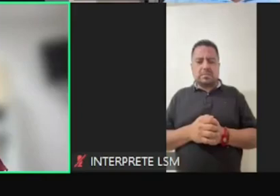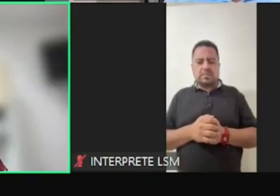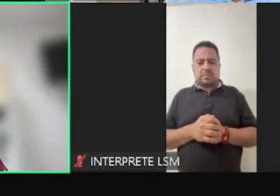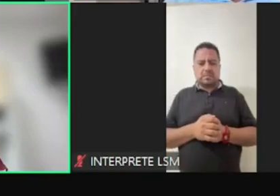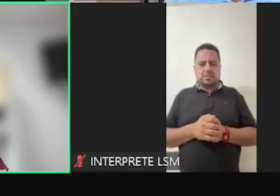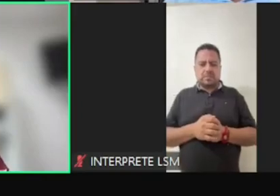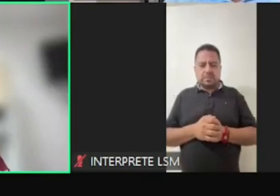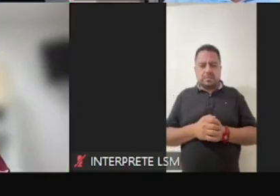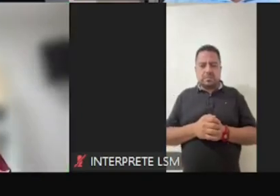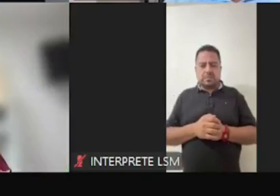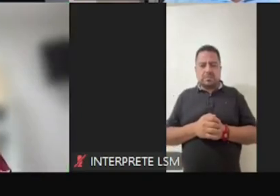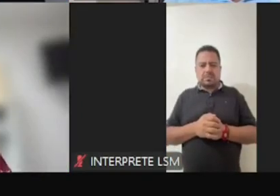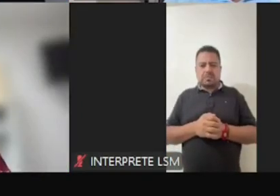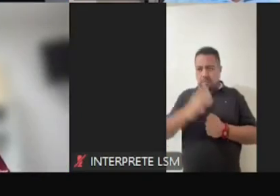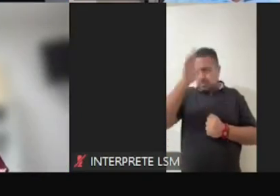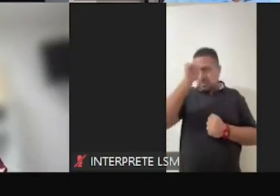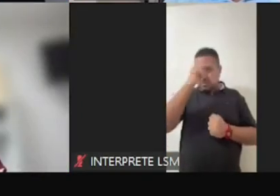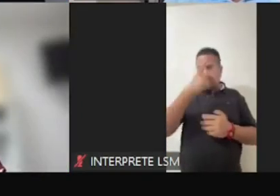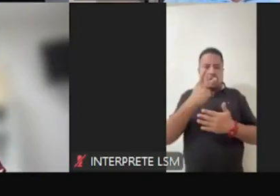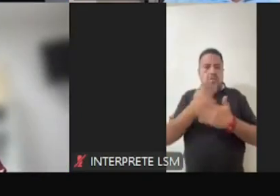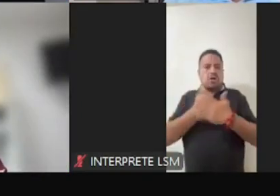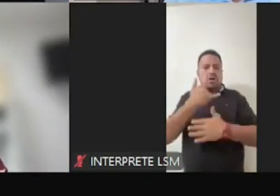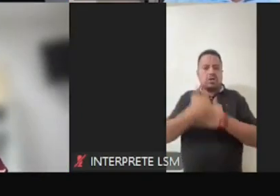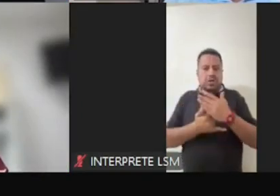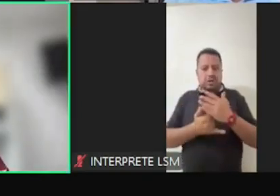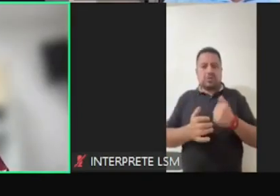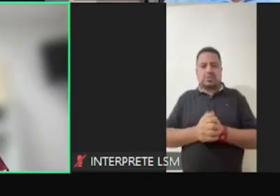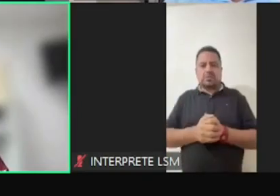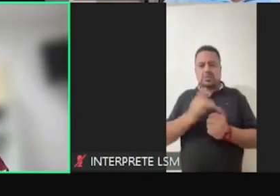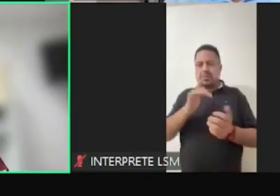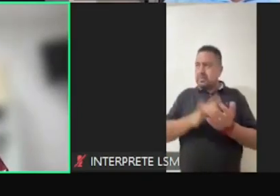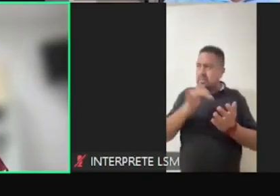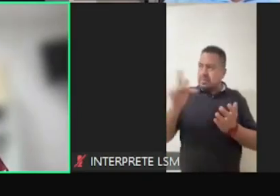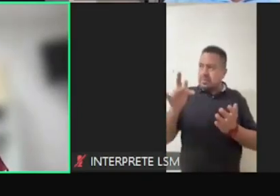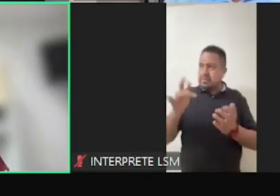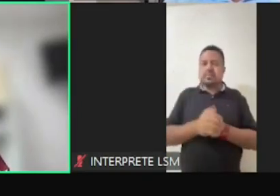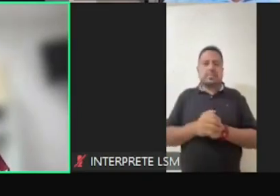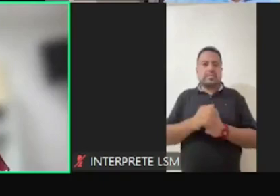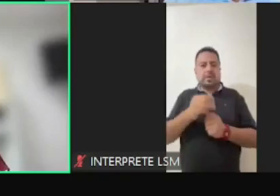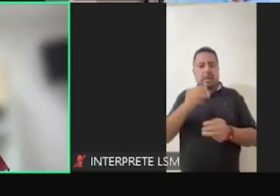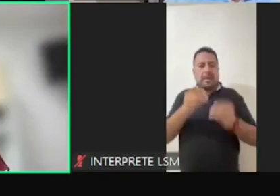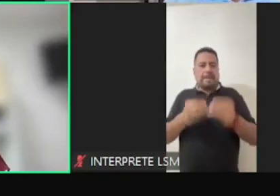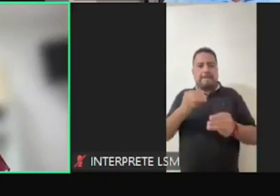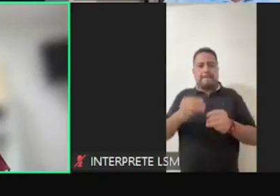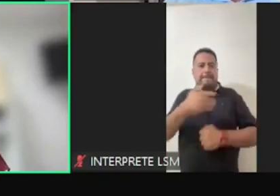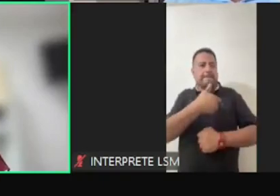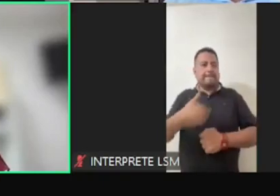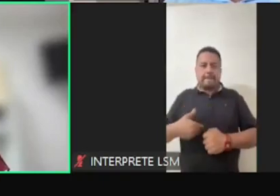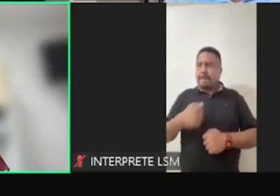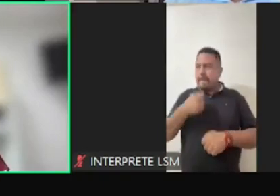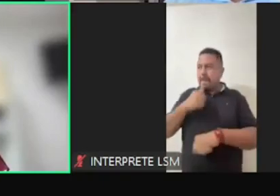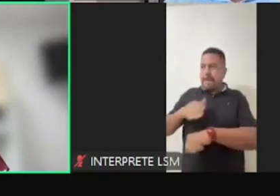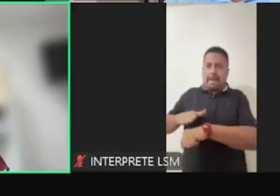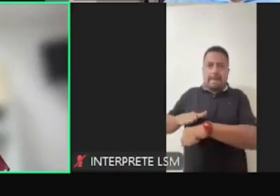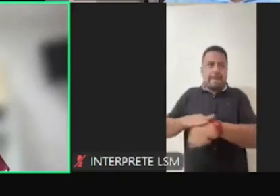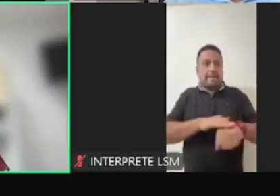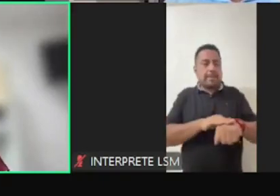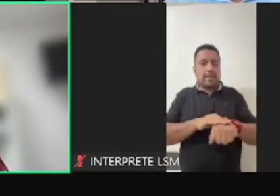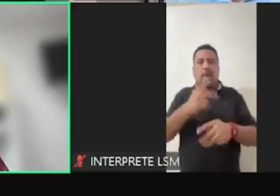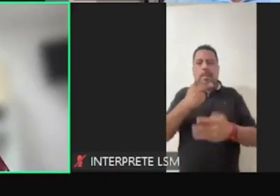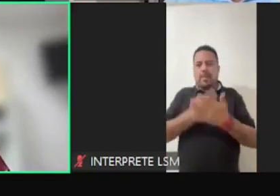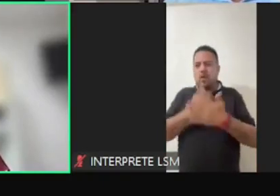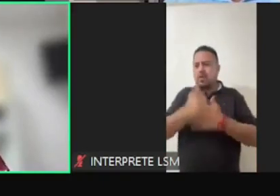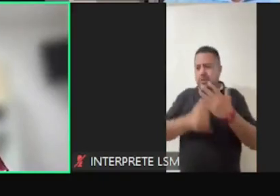chinol a favor del proyecto Gracias magistrada magistrada presidenta magistradas magistrado el proyecto de